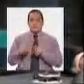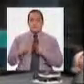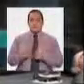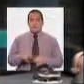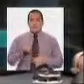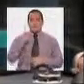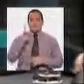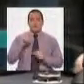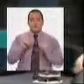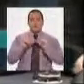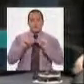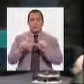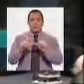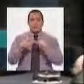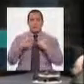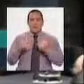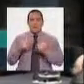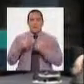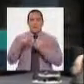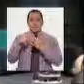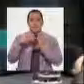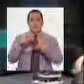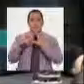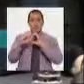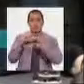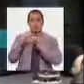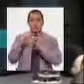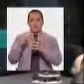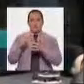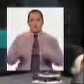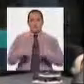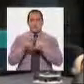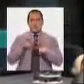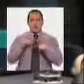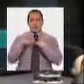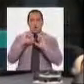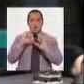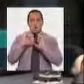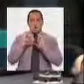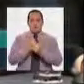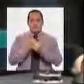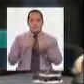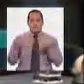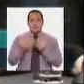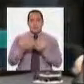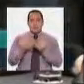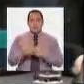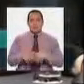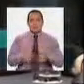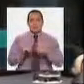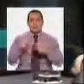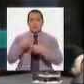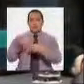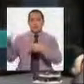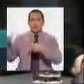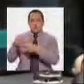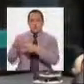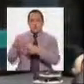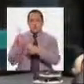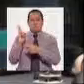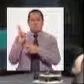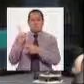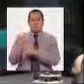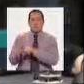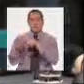de la violación permanente de las comunicaciones y de las conversaciones por parte de organizaciones criminales